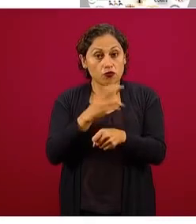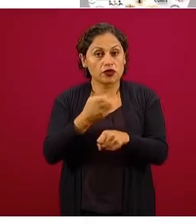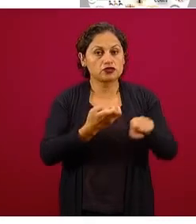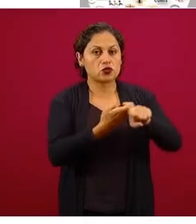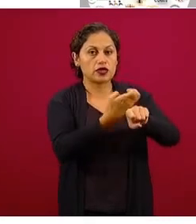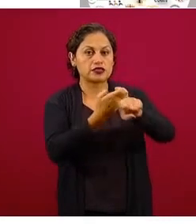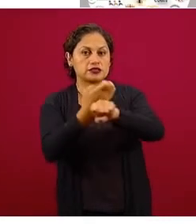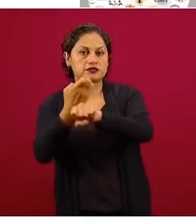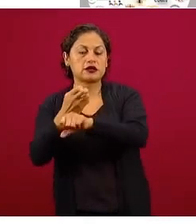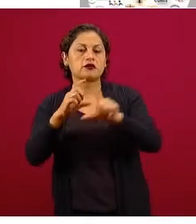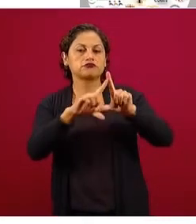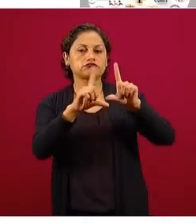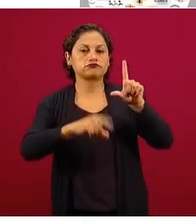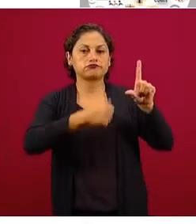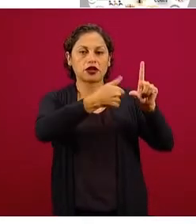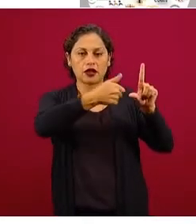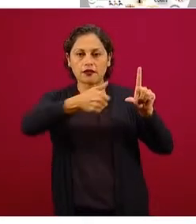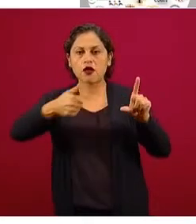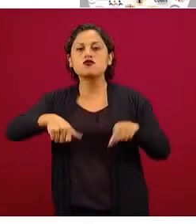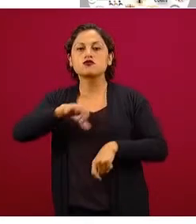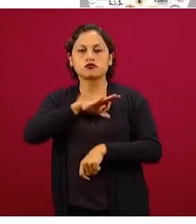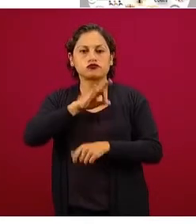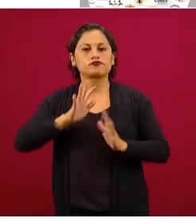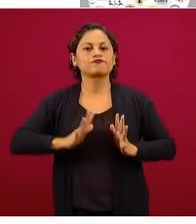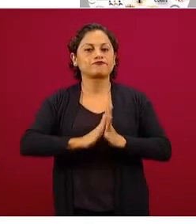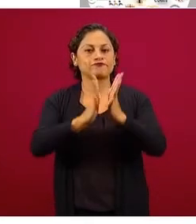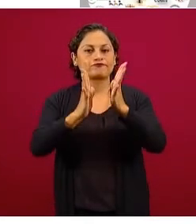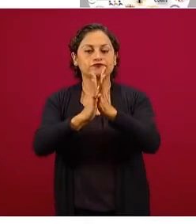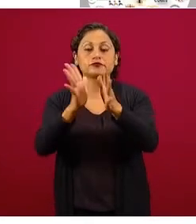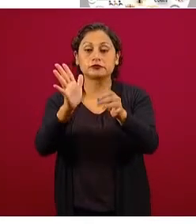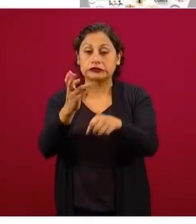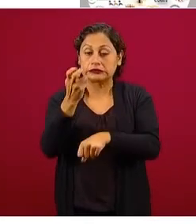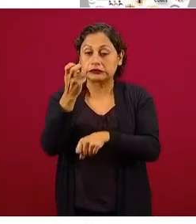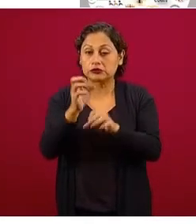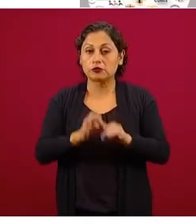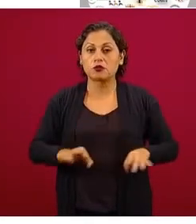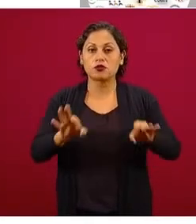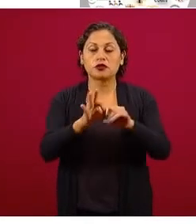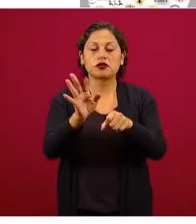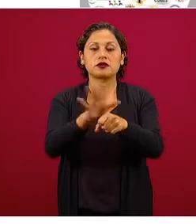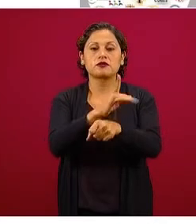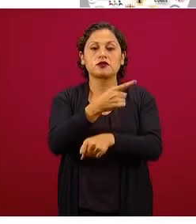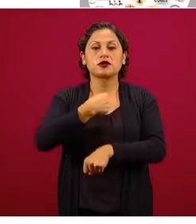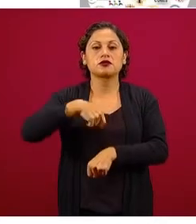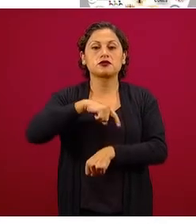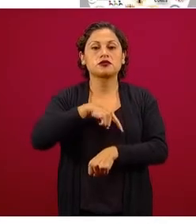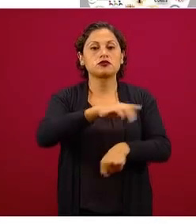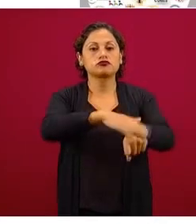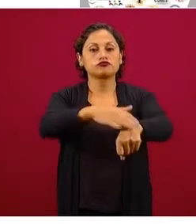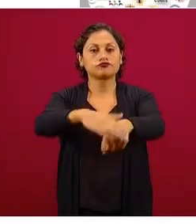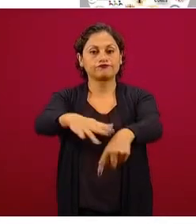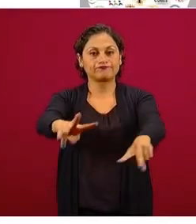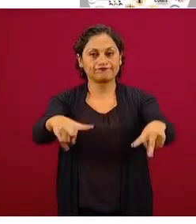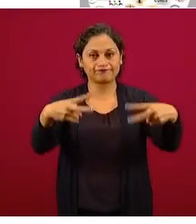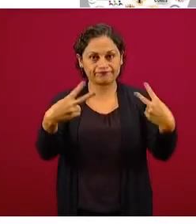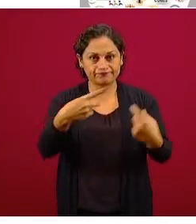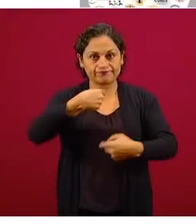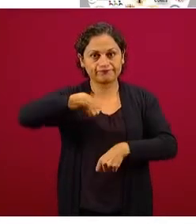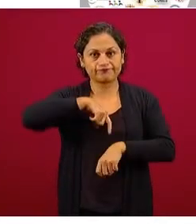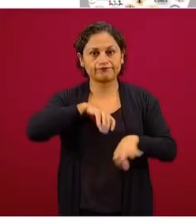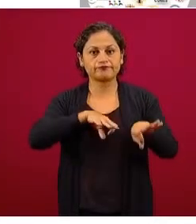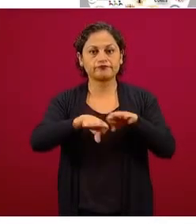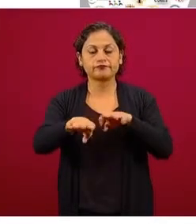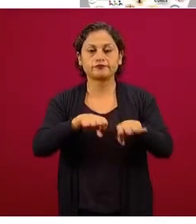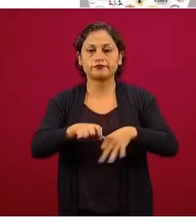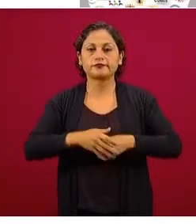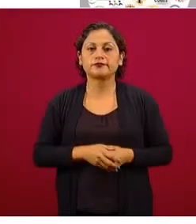estado y esto ha sido muy importante para nosotros porque también ha sido una forma de visibilizarnos. Sumamos los esfuerzos de los